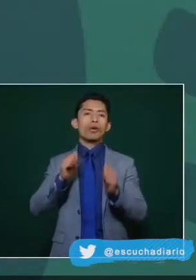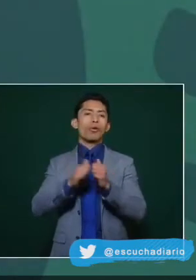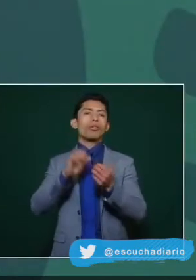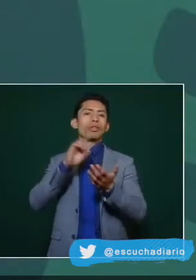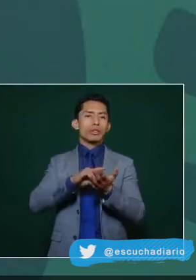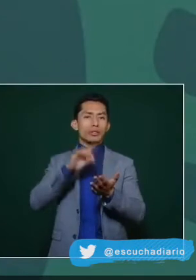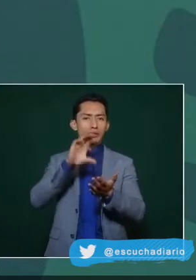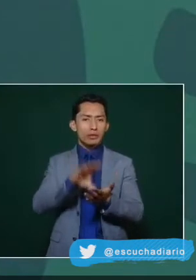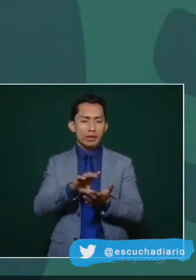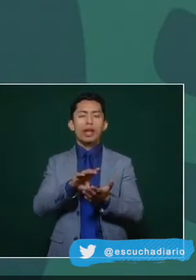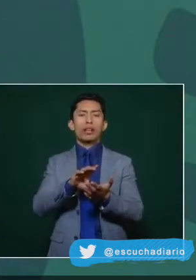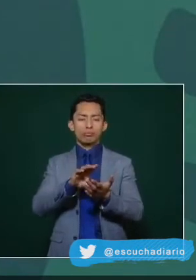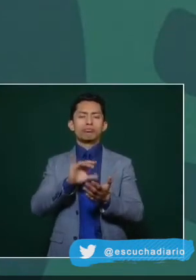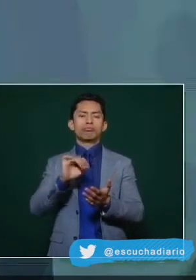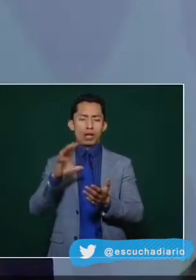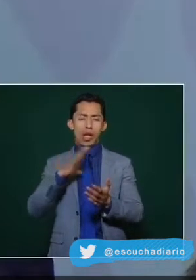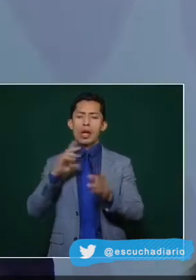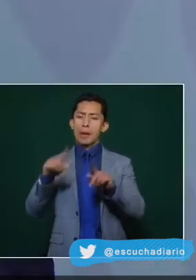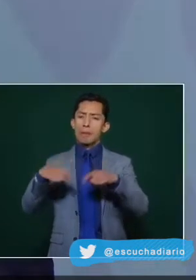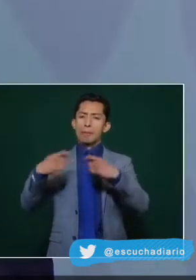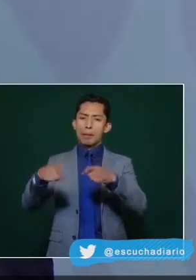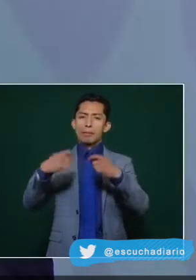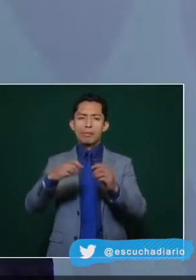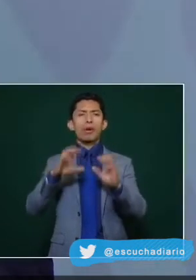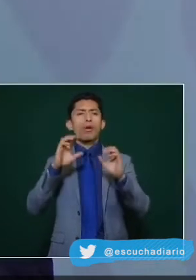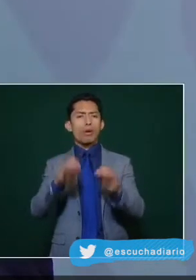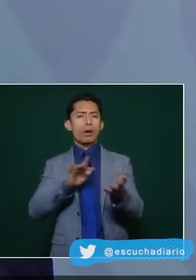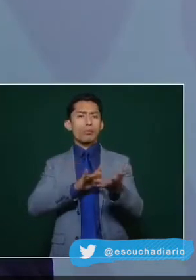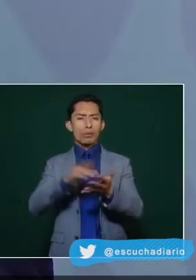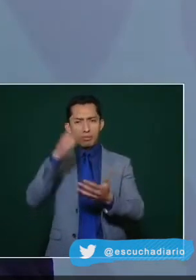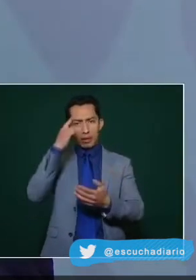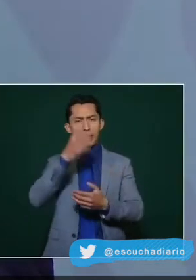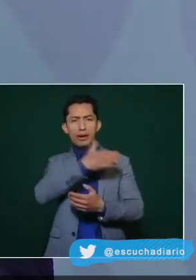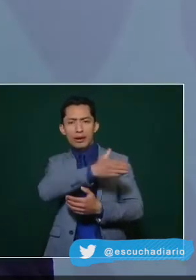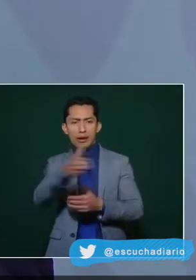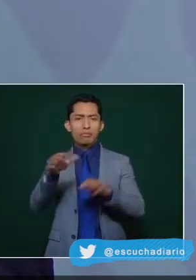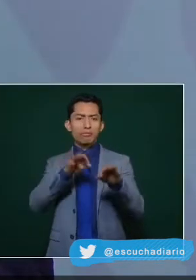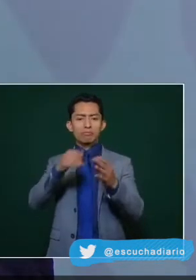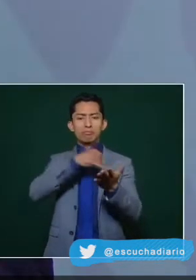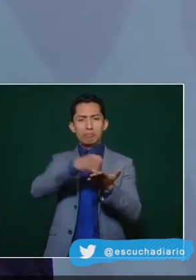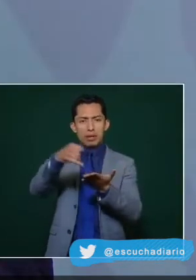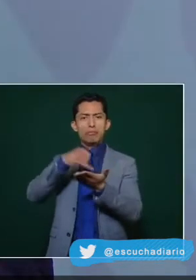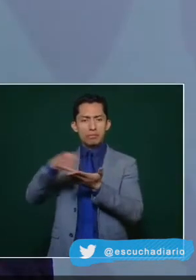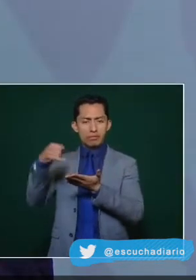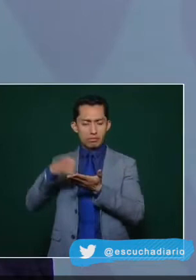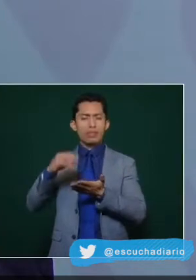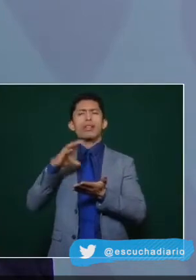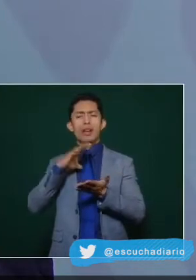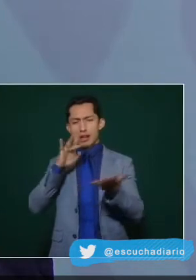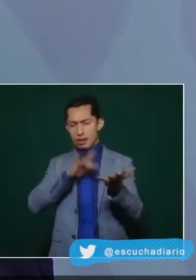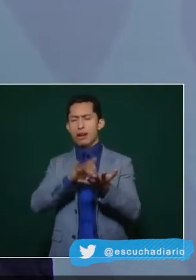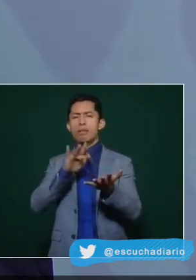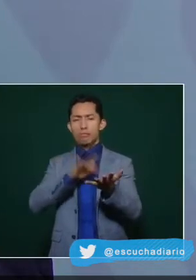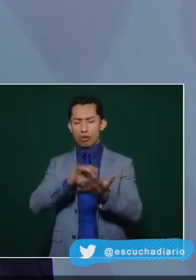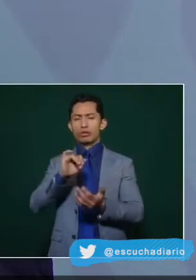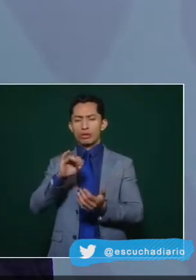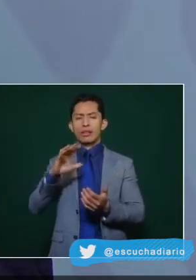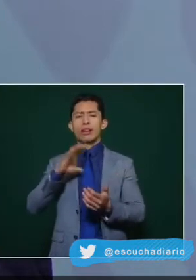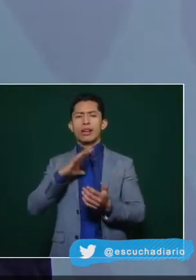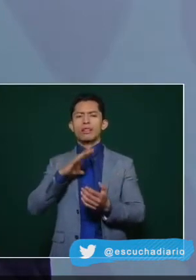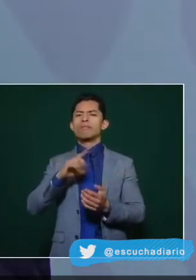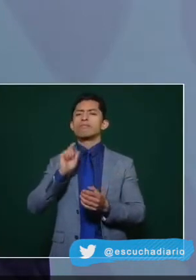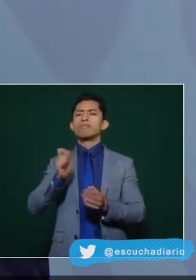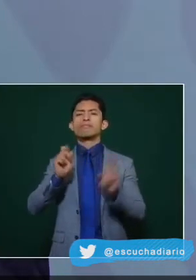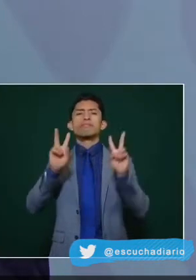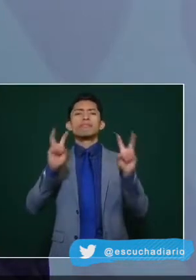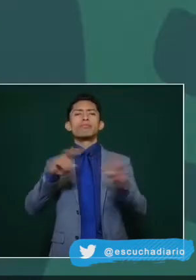turístico en Playa del Carmen, en lugar de la extracción de minerales para la construcción. El presidente hizo del conocimiento público que la empresa